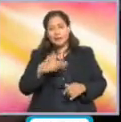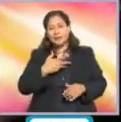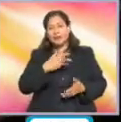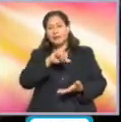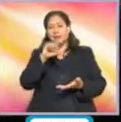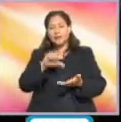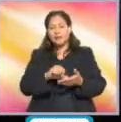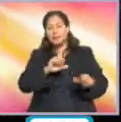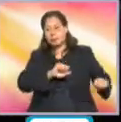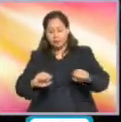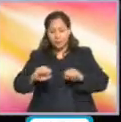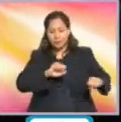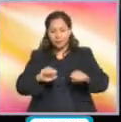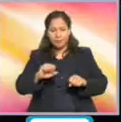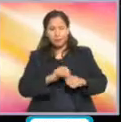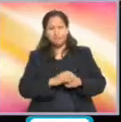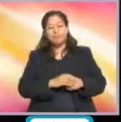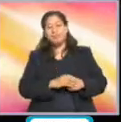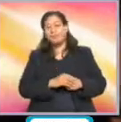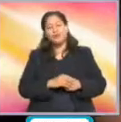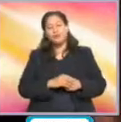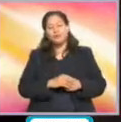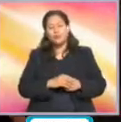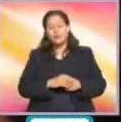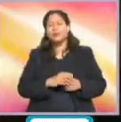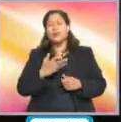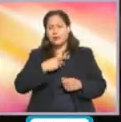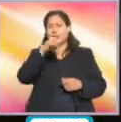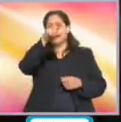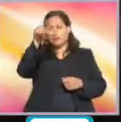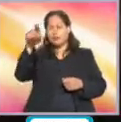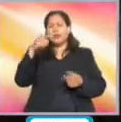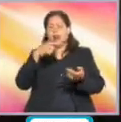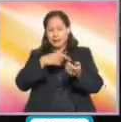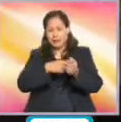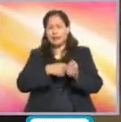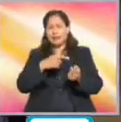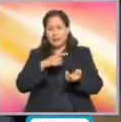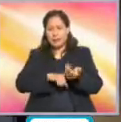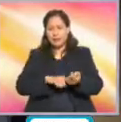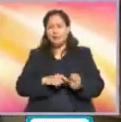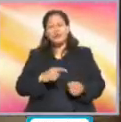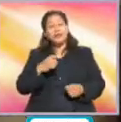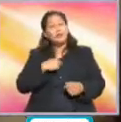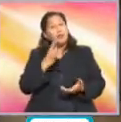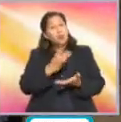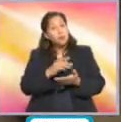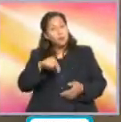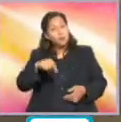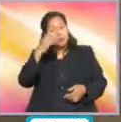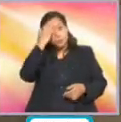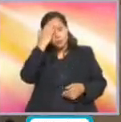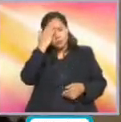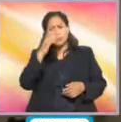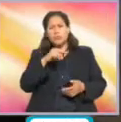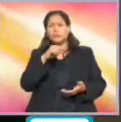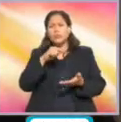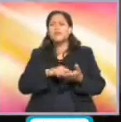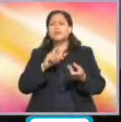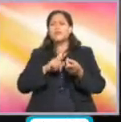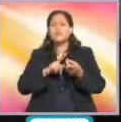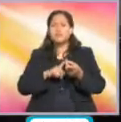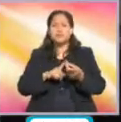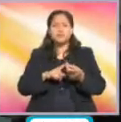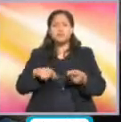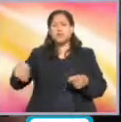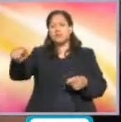centro de bolear de este tipo. No, yo creo que quedan muchos más. No me diga, yo es el único que conozco. Sí. ¿Cómo por dónde? Pues